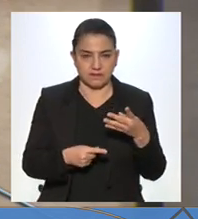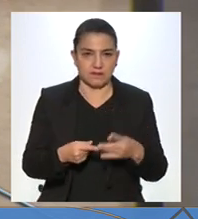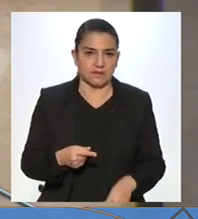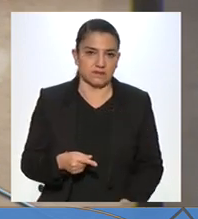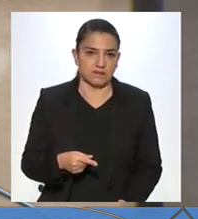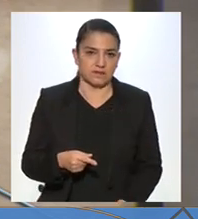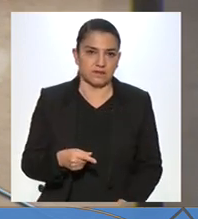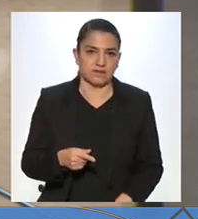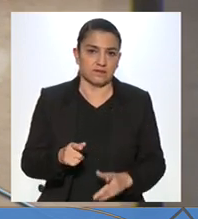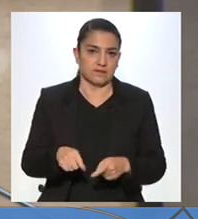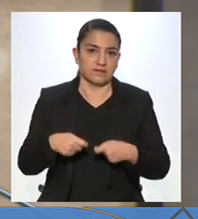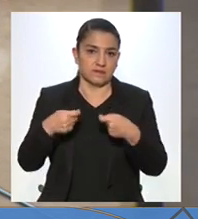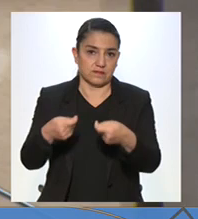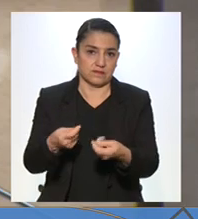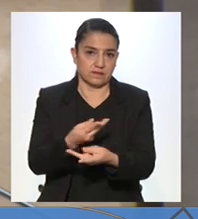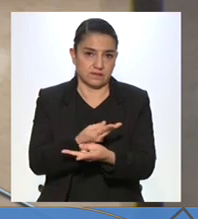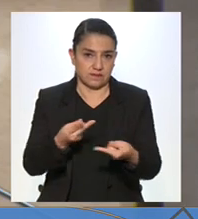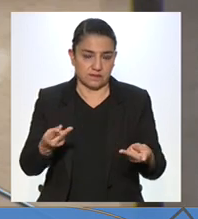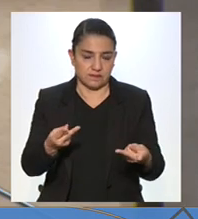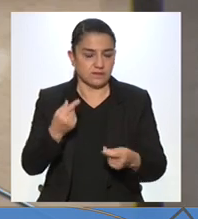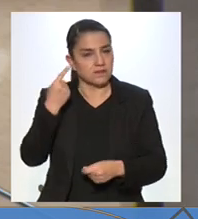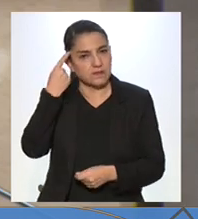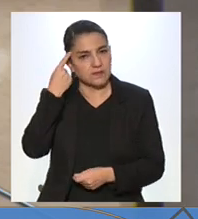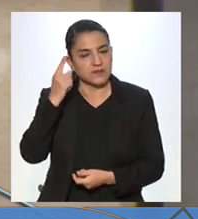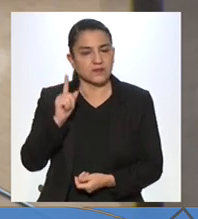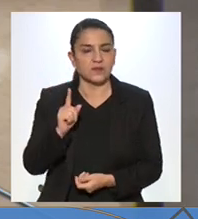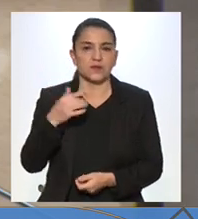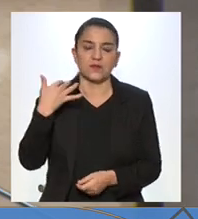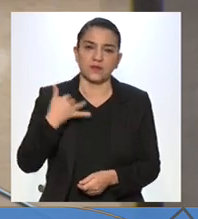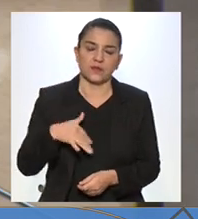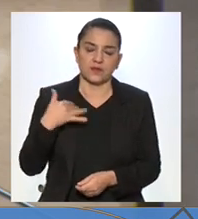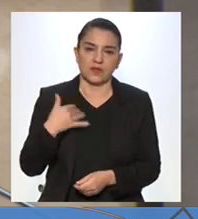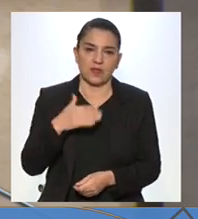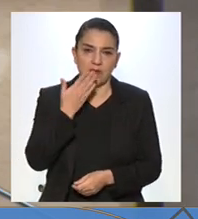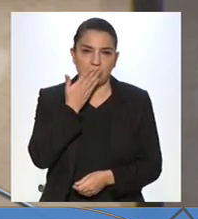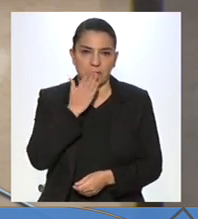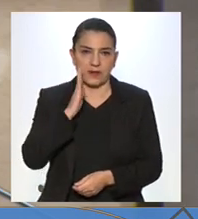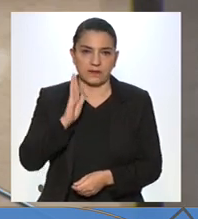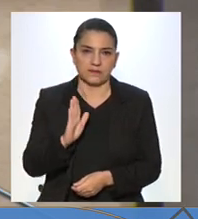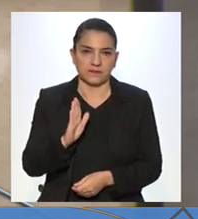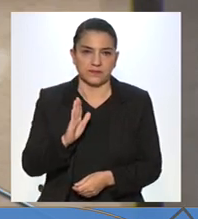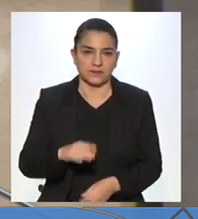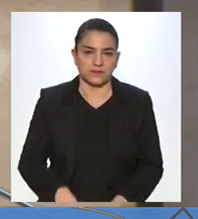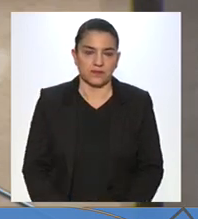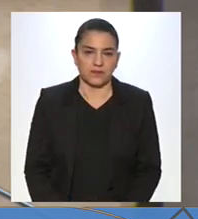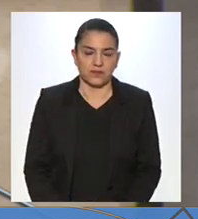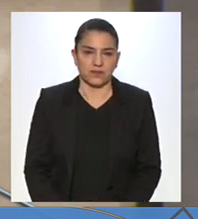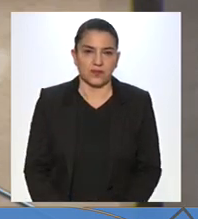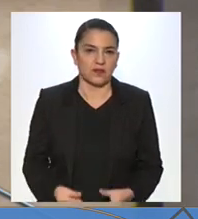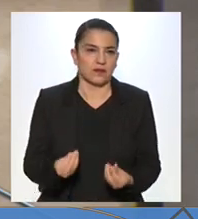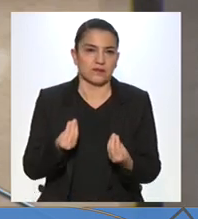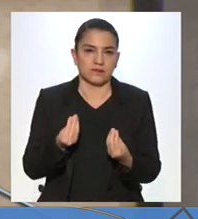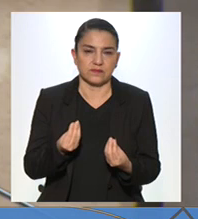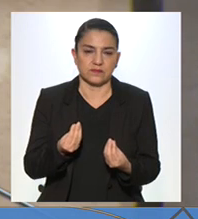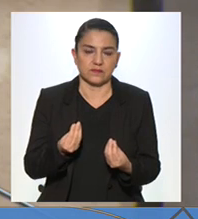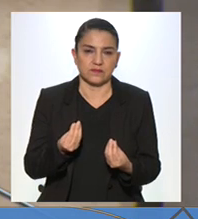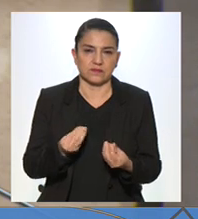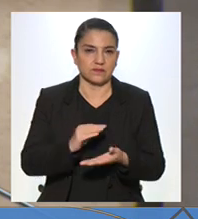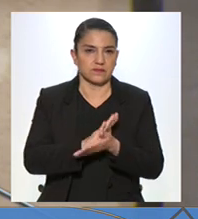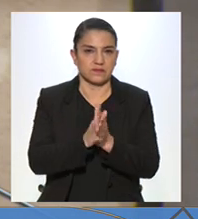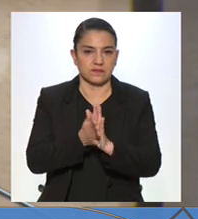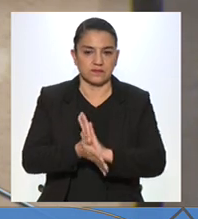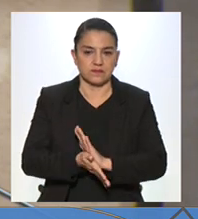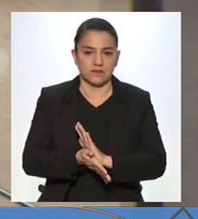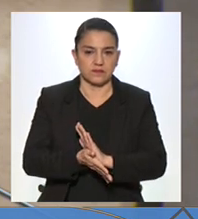tema de la inversión pública, pero es importante ir mejorando, ¿cierto?, las perspectivas para todos aquellos